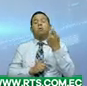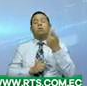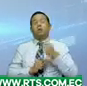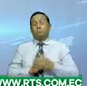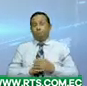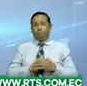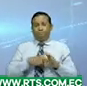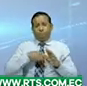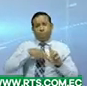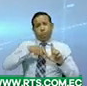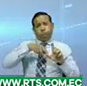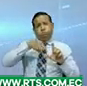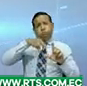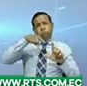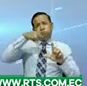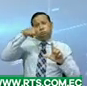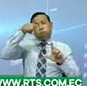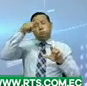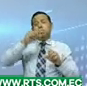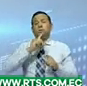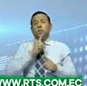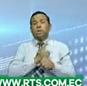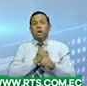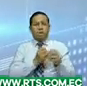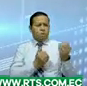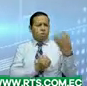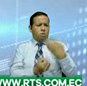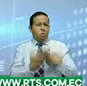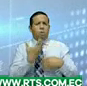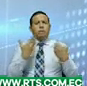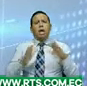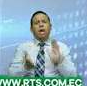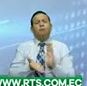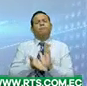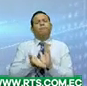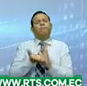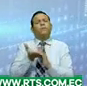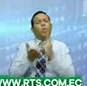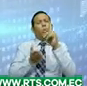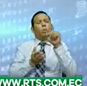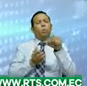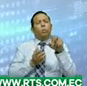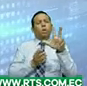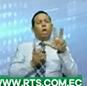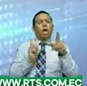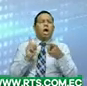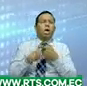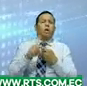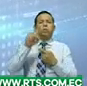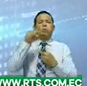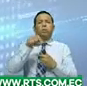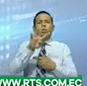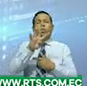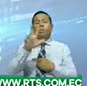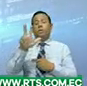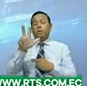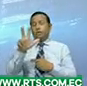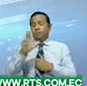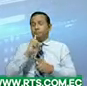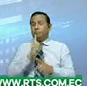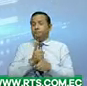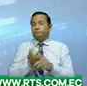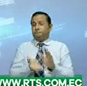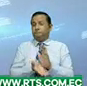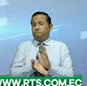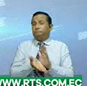mientras que los casos confirmados aumentaron levemente de 1.3 a 1.43 por cada 10.000 habitantes. En cuanto a